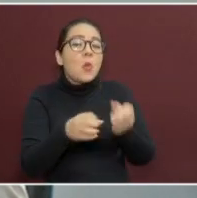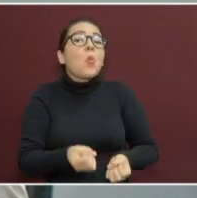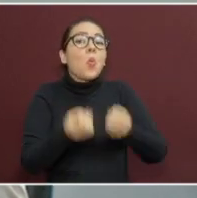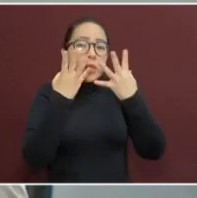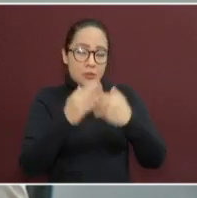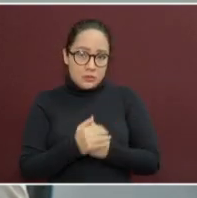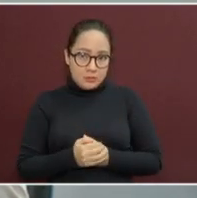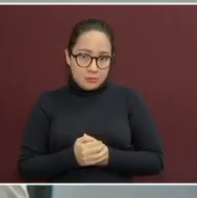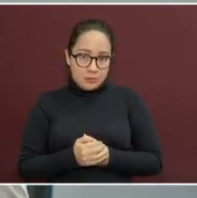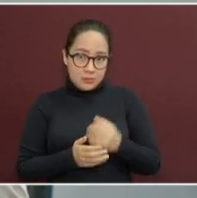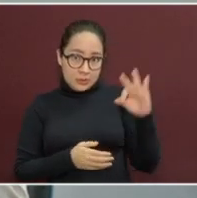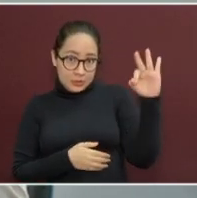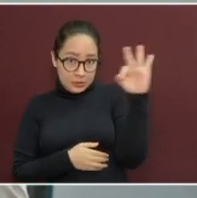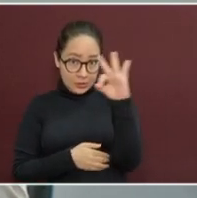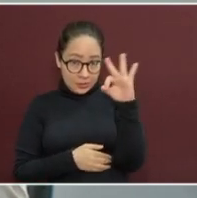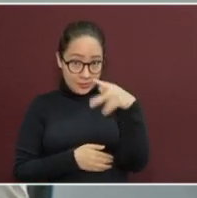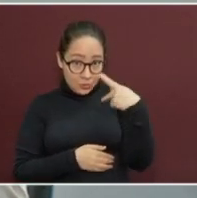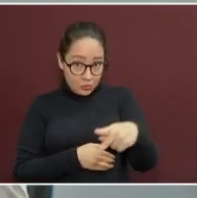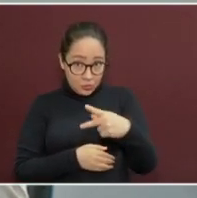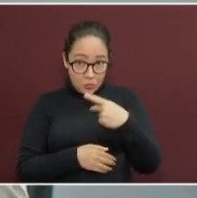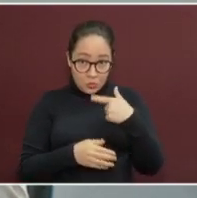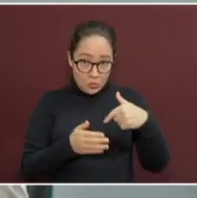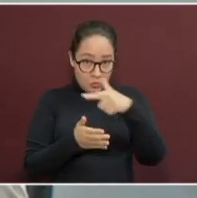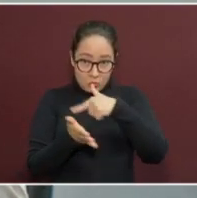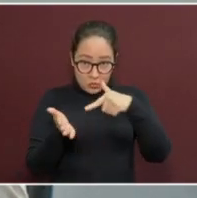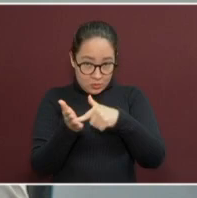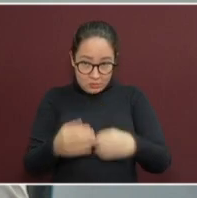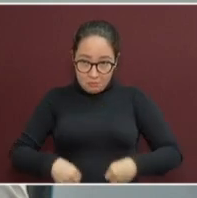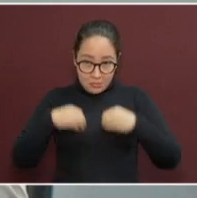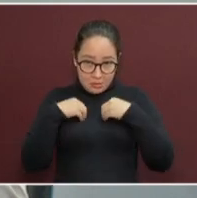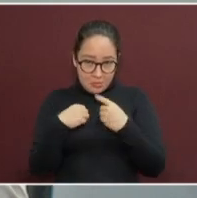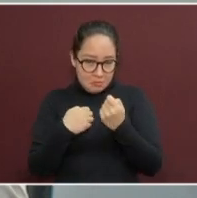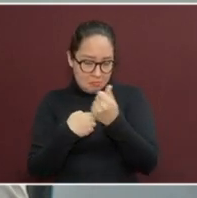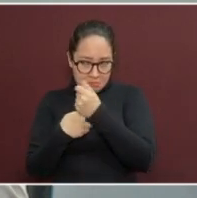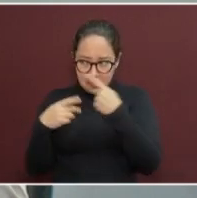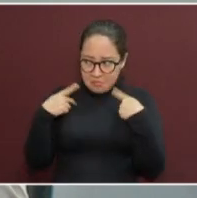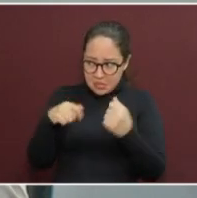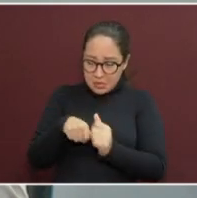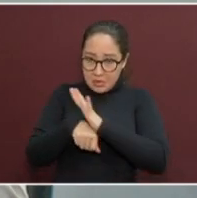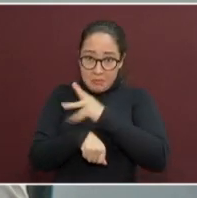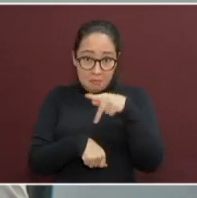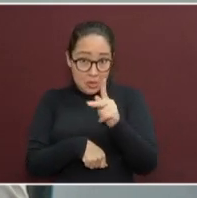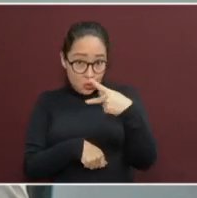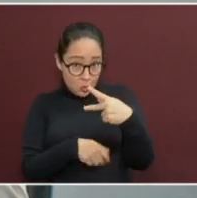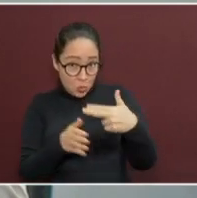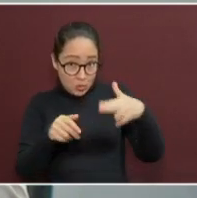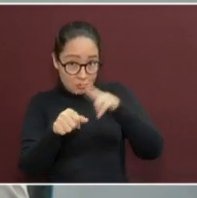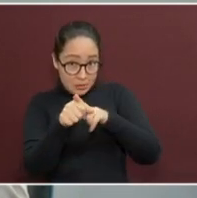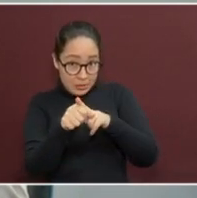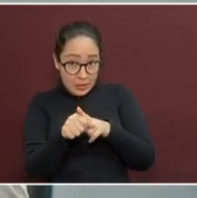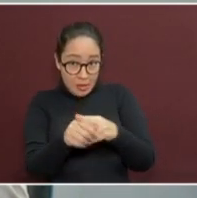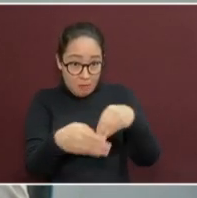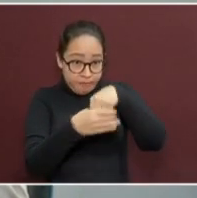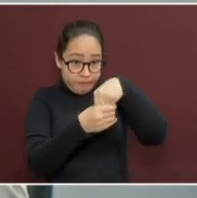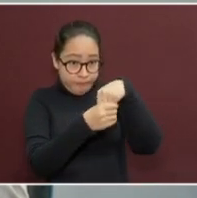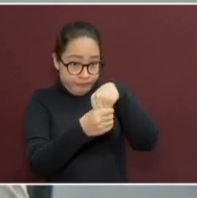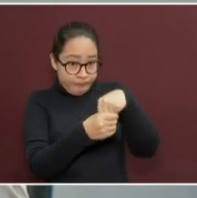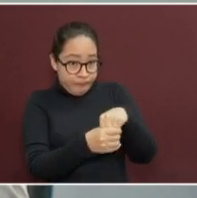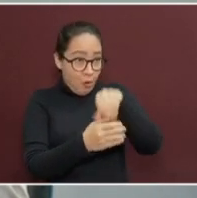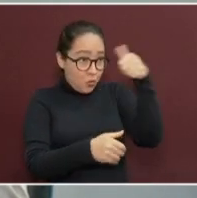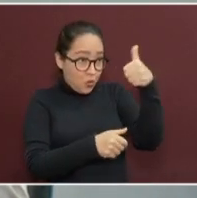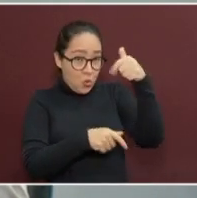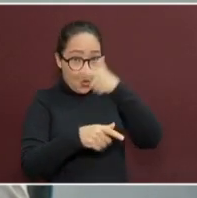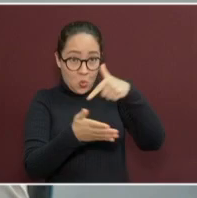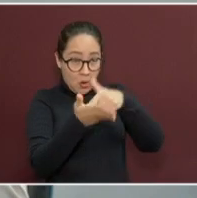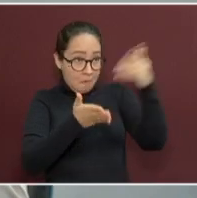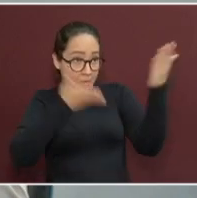ejemplo si tu municipio tiene pocos casos pero en el hospital que te van a atender está lleno por casos de otros municipios pues